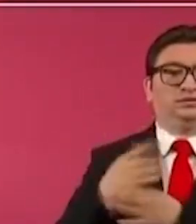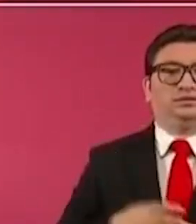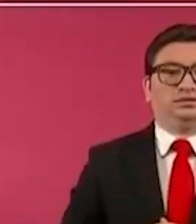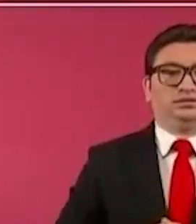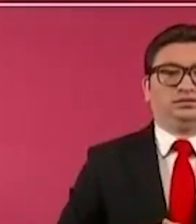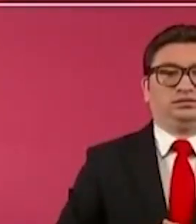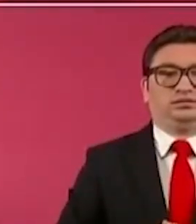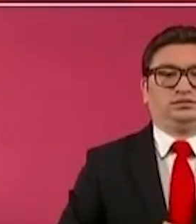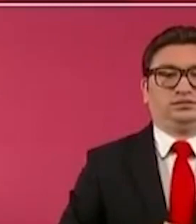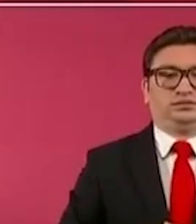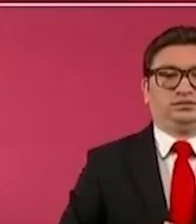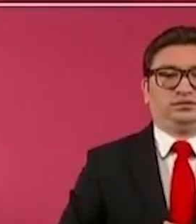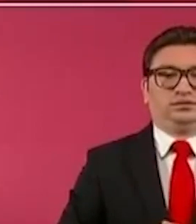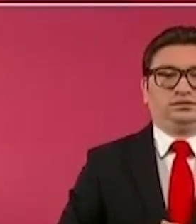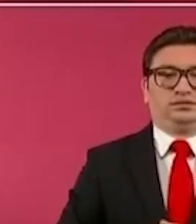Dice así,